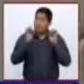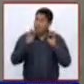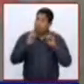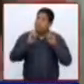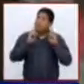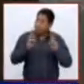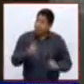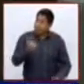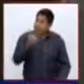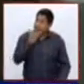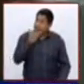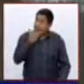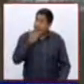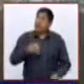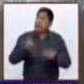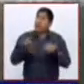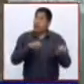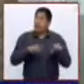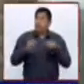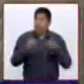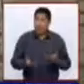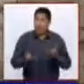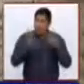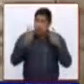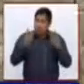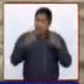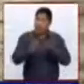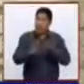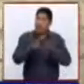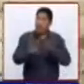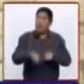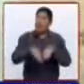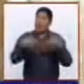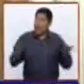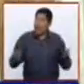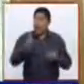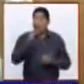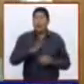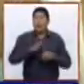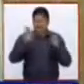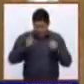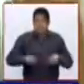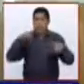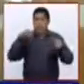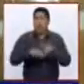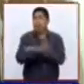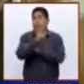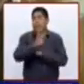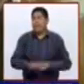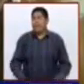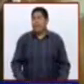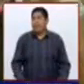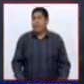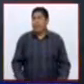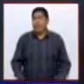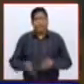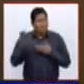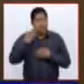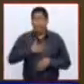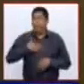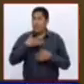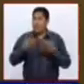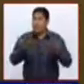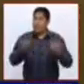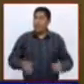interesante que se va a producir acá. ¿Ven la puerta abierta? La señora pudo entrar. Eso pasa, Henry, por